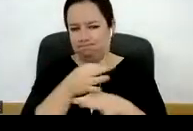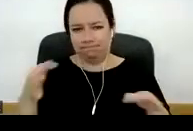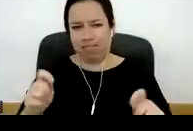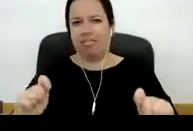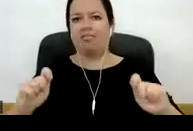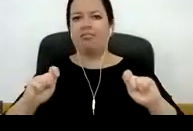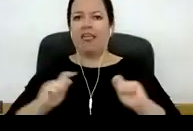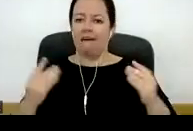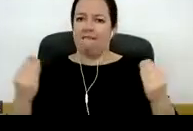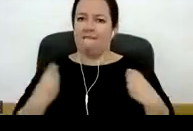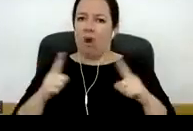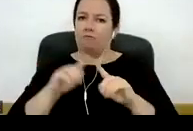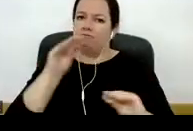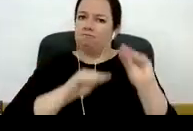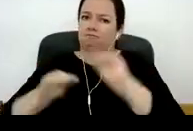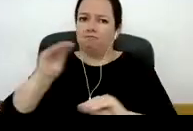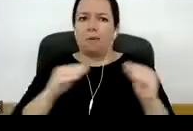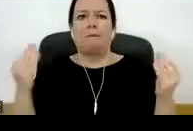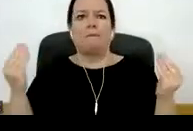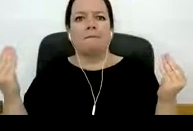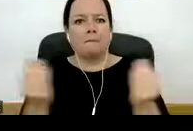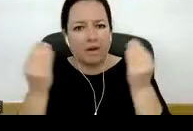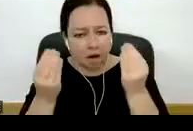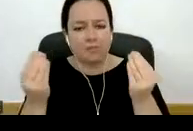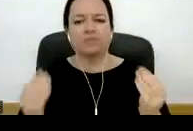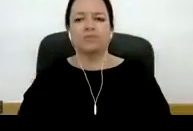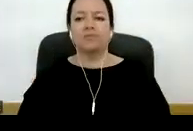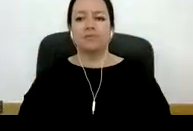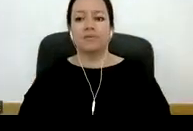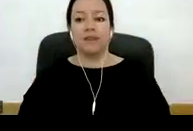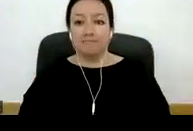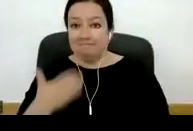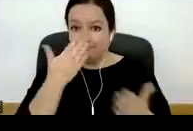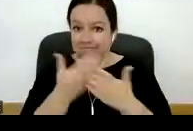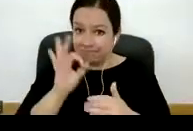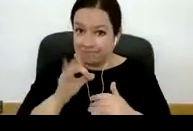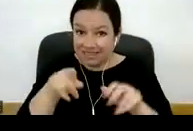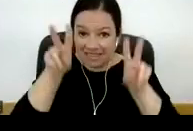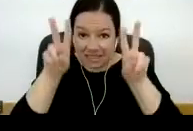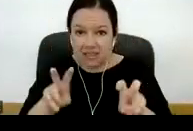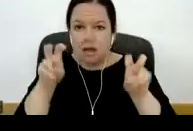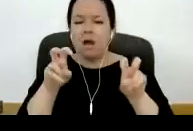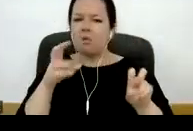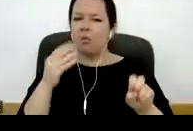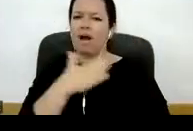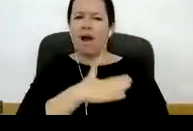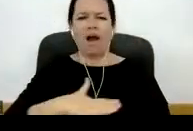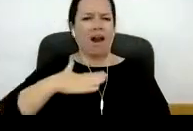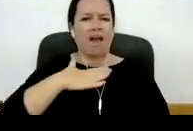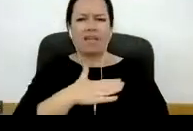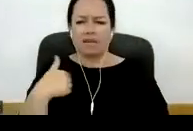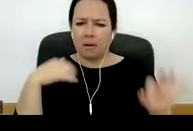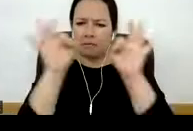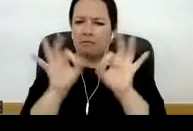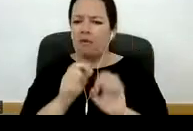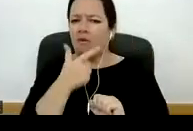las iban paliando, nos ayudaban a gestionarlas. O sea que realmente ha sido un tema muy agradable de